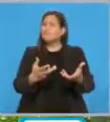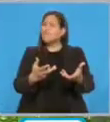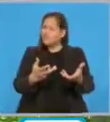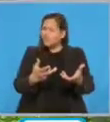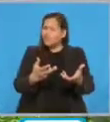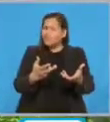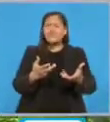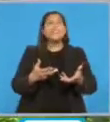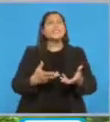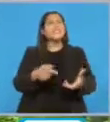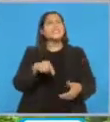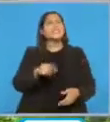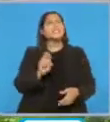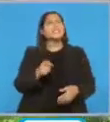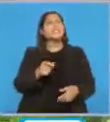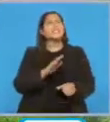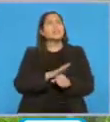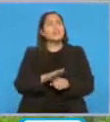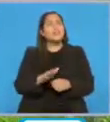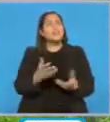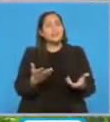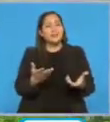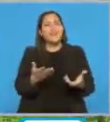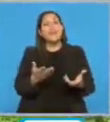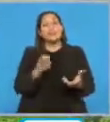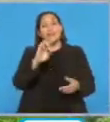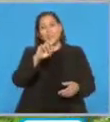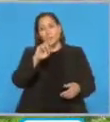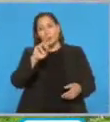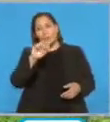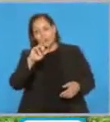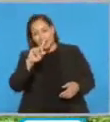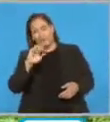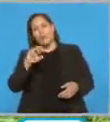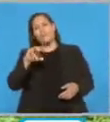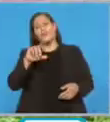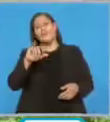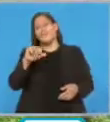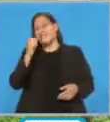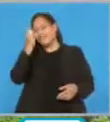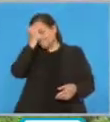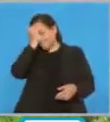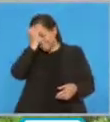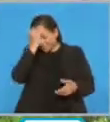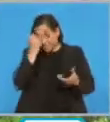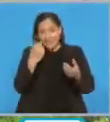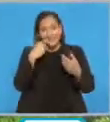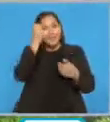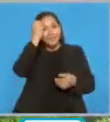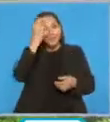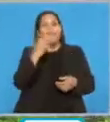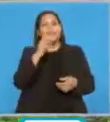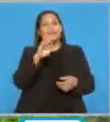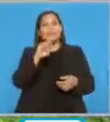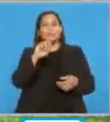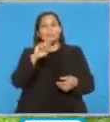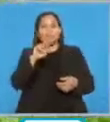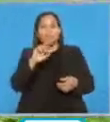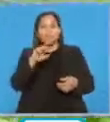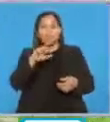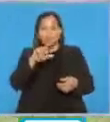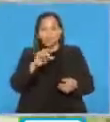¿qué camellón es este? A ver, Eduardo Molina, Chihuahua, se me estaba olvidando. Eduardo Molina, venga,